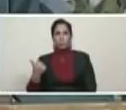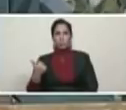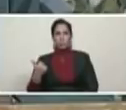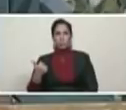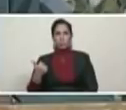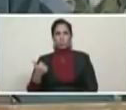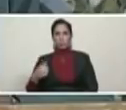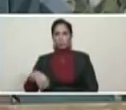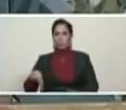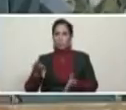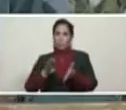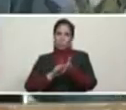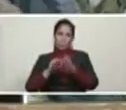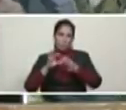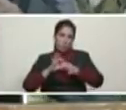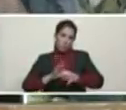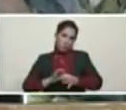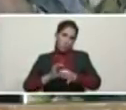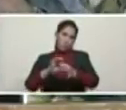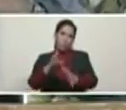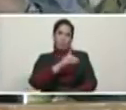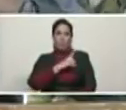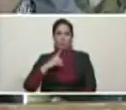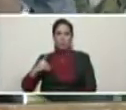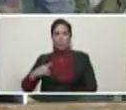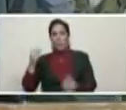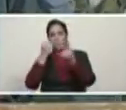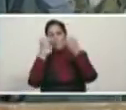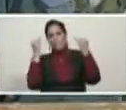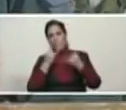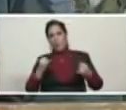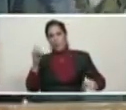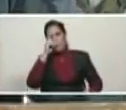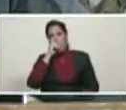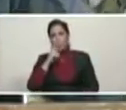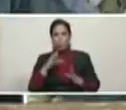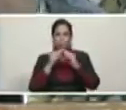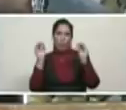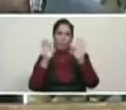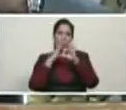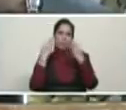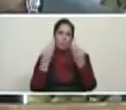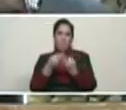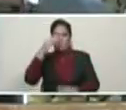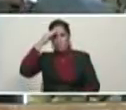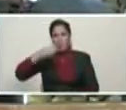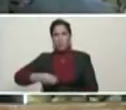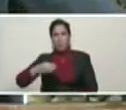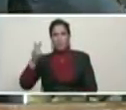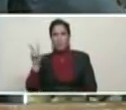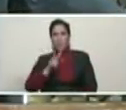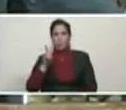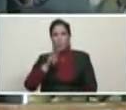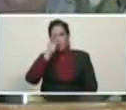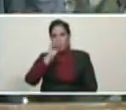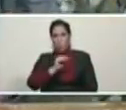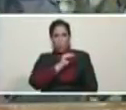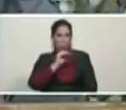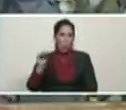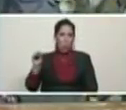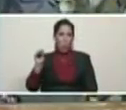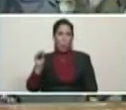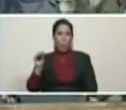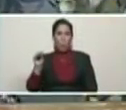ratificar mis deseos de un feliz año a toda la familia militar de Venezuela. Que Dios bendiga a toda nuestra